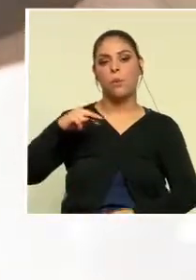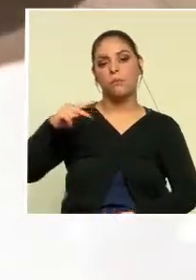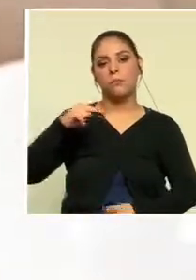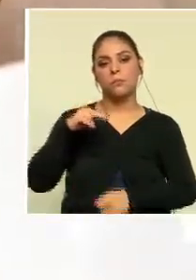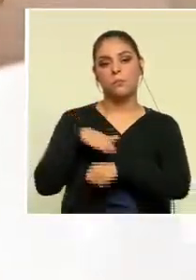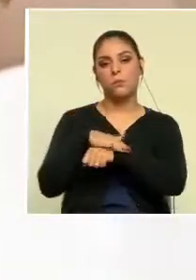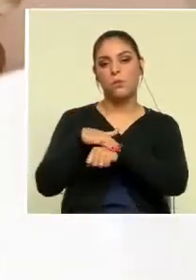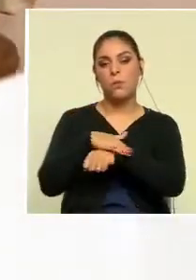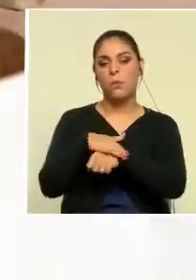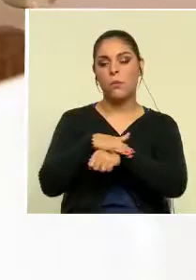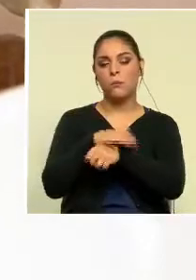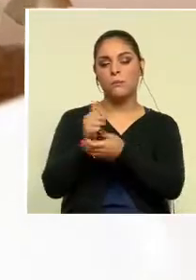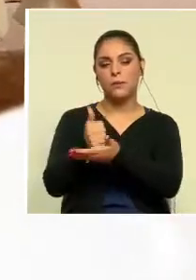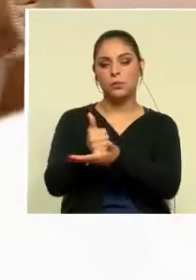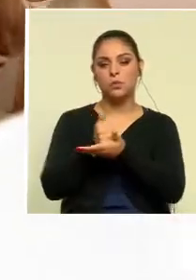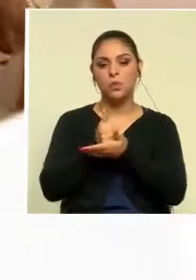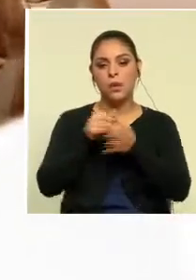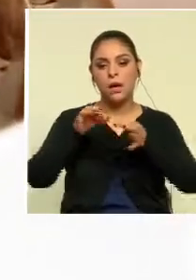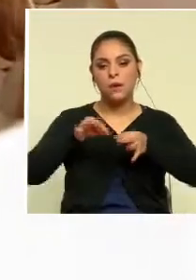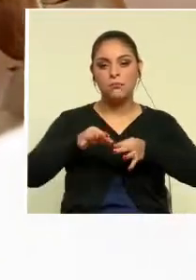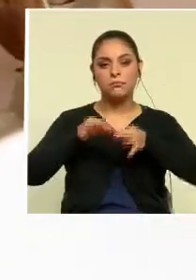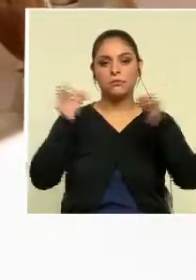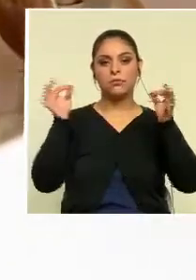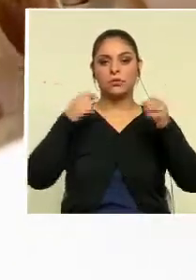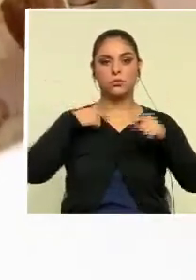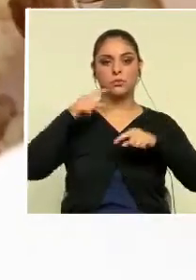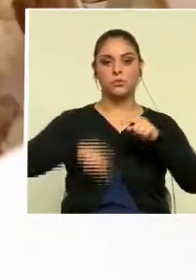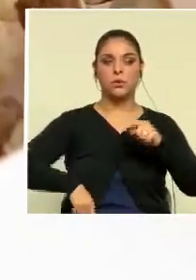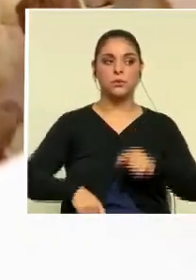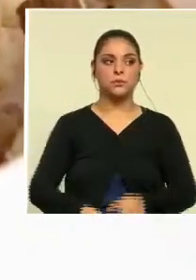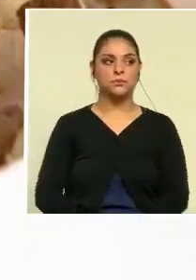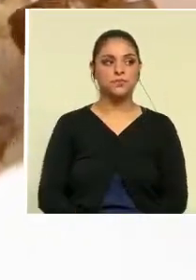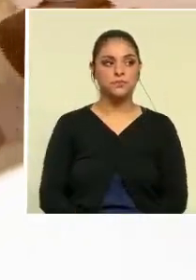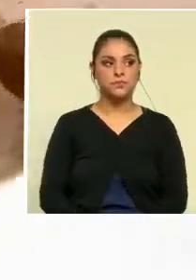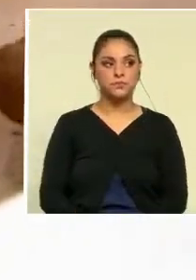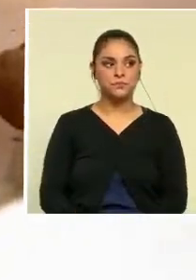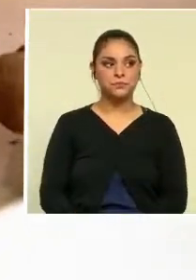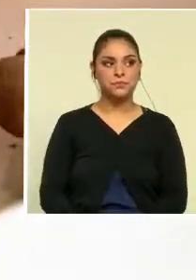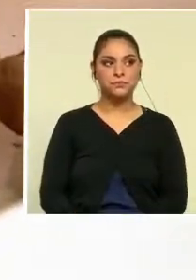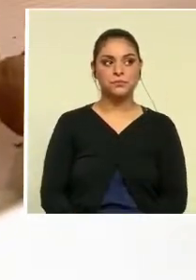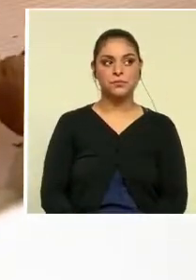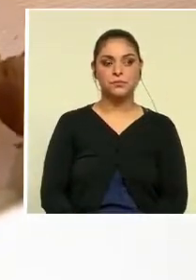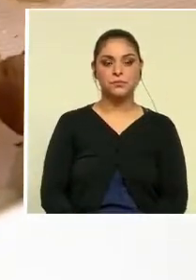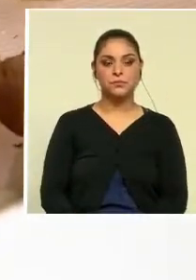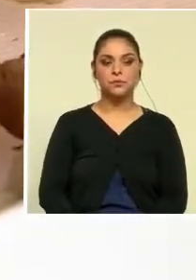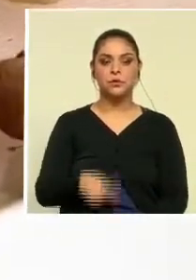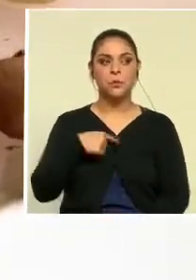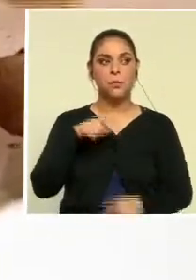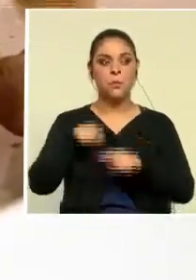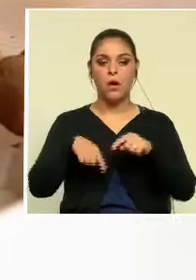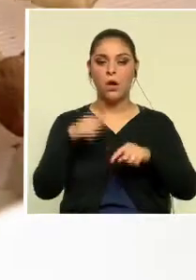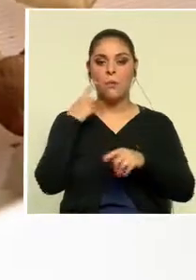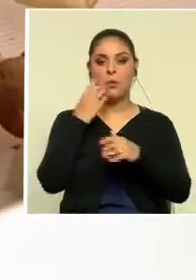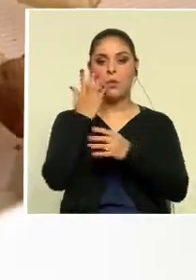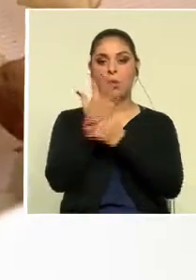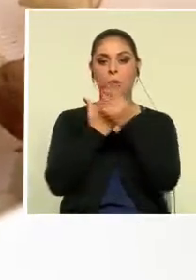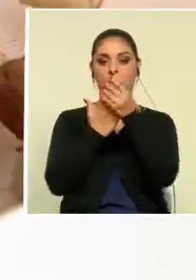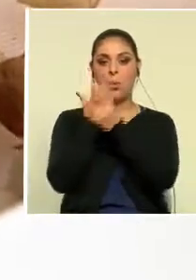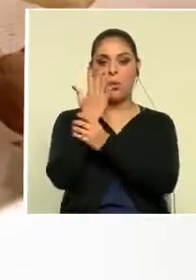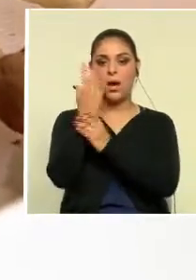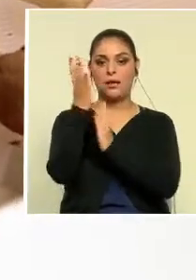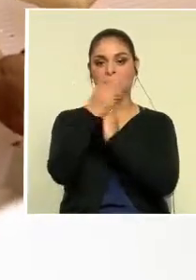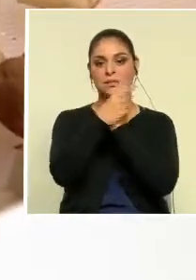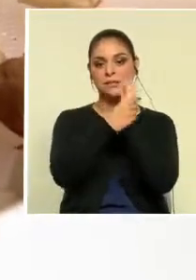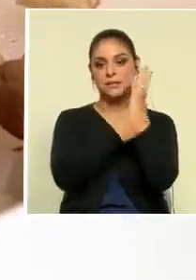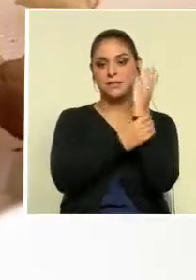me pueda colaborar porque no puedo abrir no puedo no puedo abrir la bolsita por los guantes aquí estoy